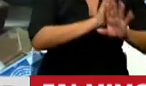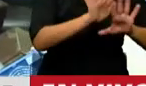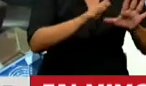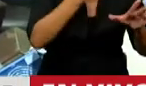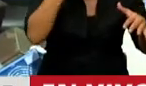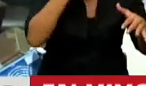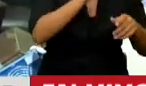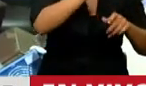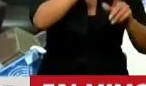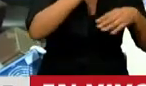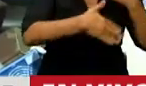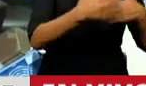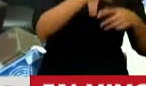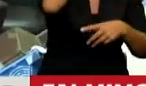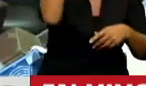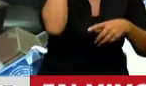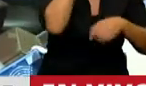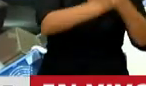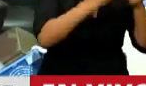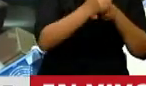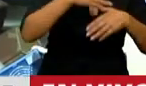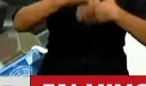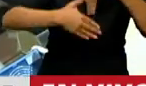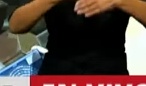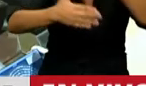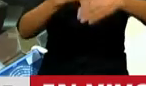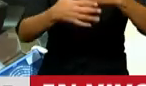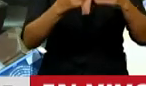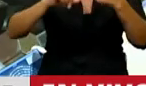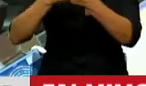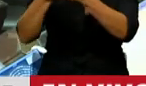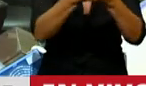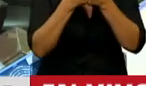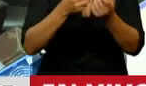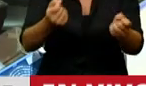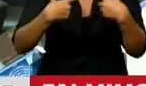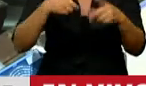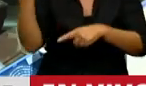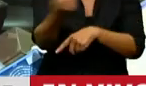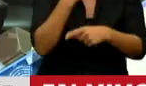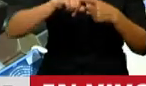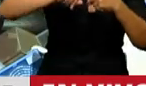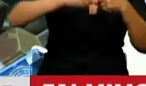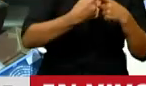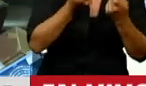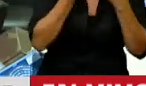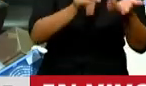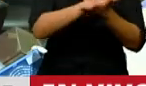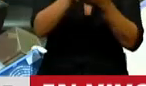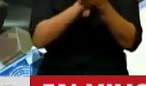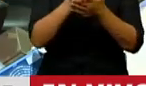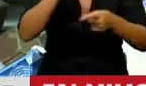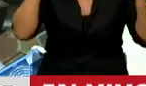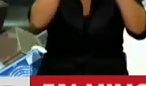nacional, desarrollo nacional industrial. Vayamos a un gran acuerdo que nos permita desde la política resolver este problema